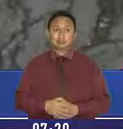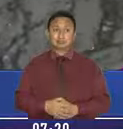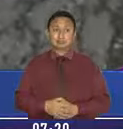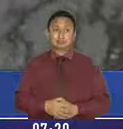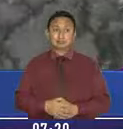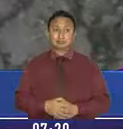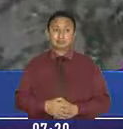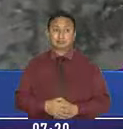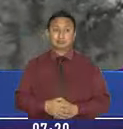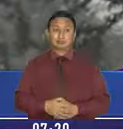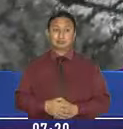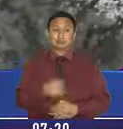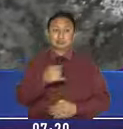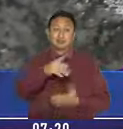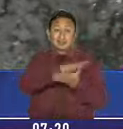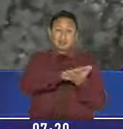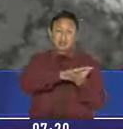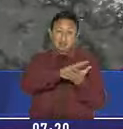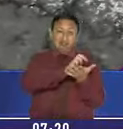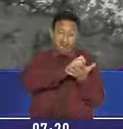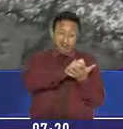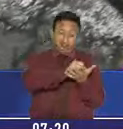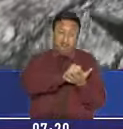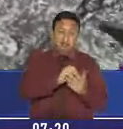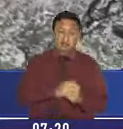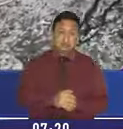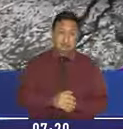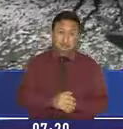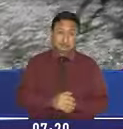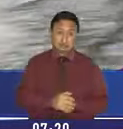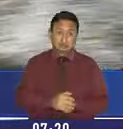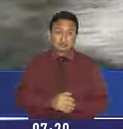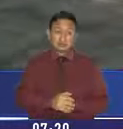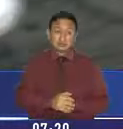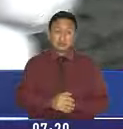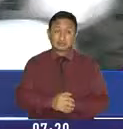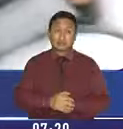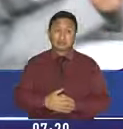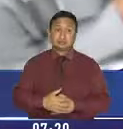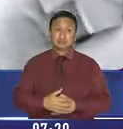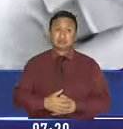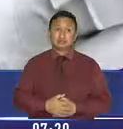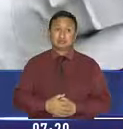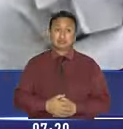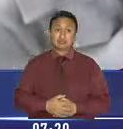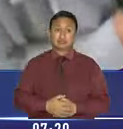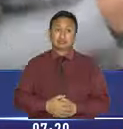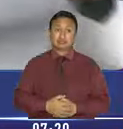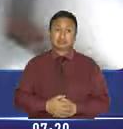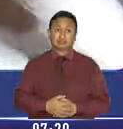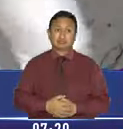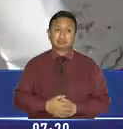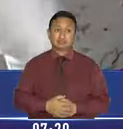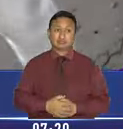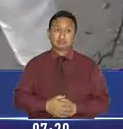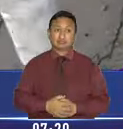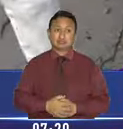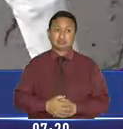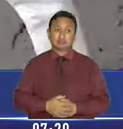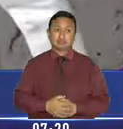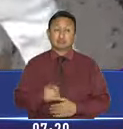sitio. Está realmente todo metido sobre la llanta y destrozada esta motocicleta. Así que por favor manejen con precaución. Hay